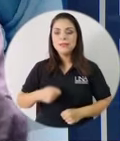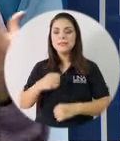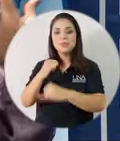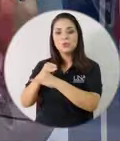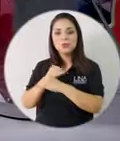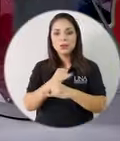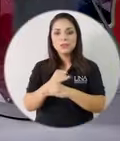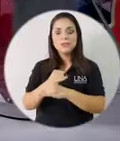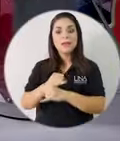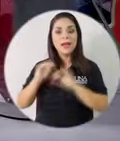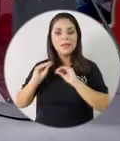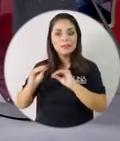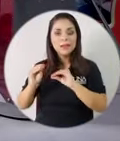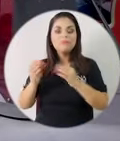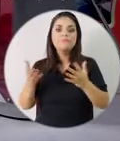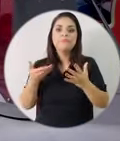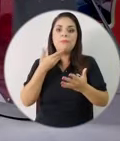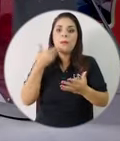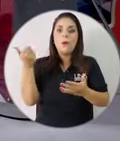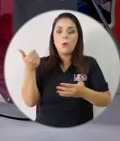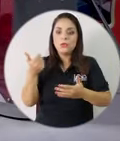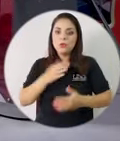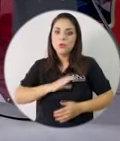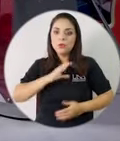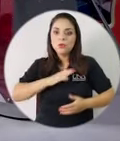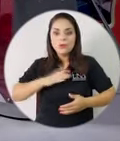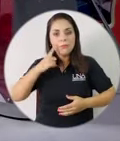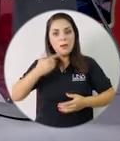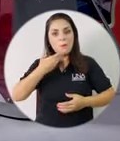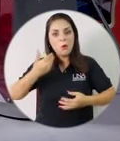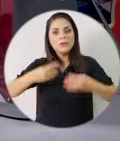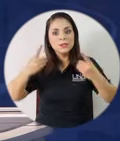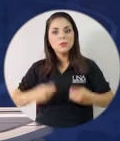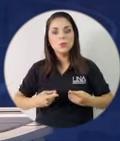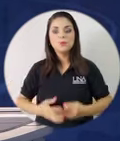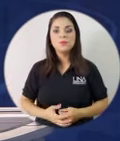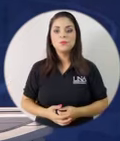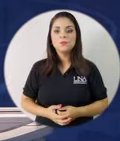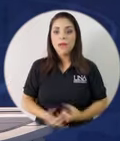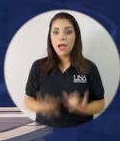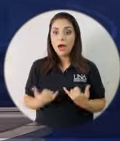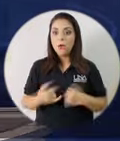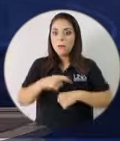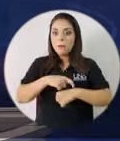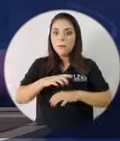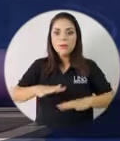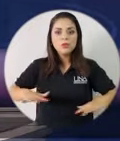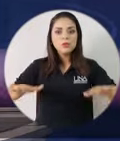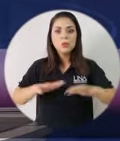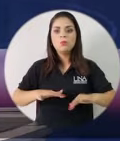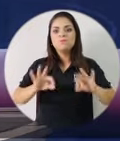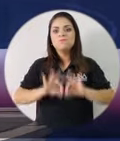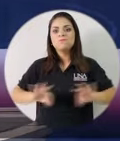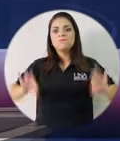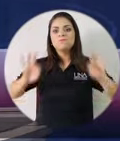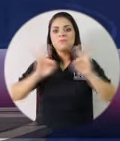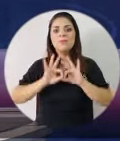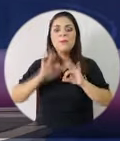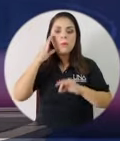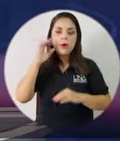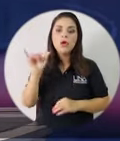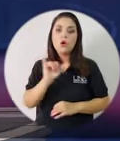académicas, estaríamos en mucho mejores condiciones de tomar mejores decisiones. En un momento trascendental, porque como usted mencionaba, ya